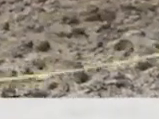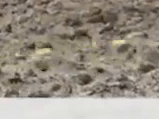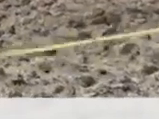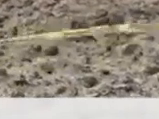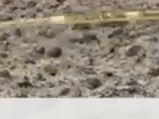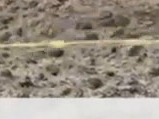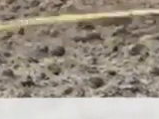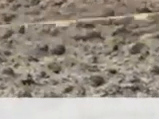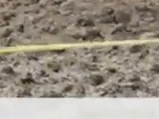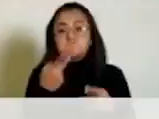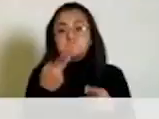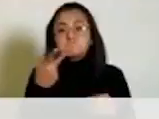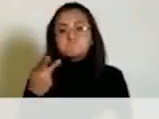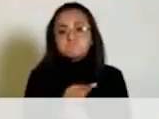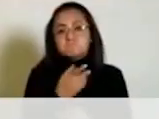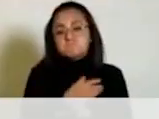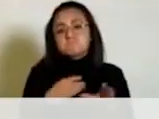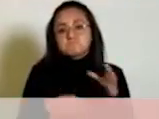números